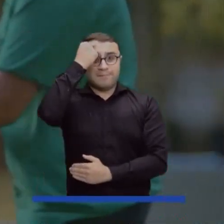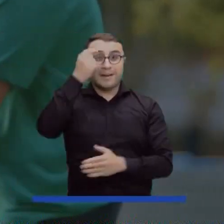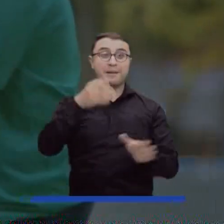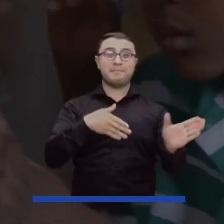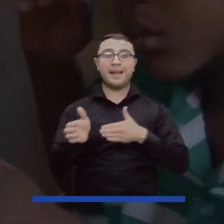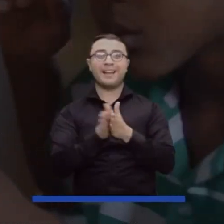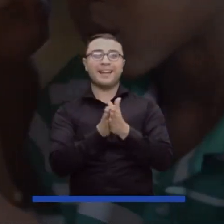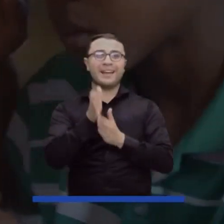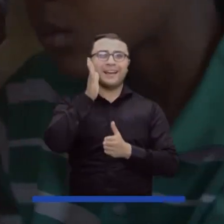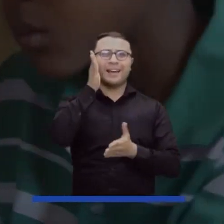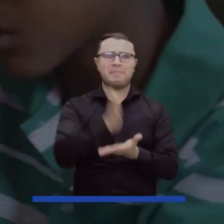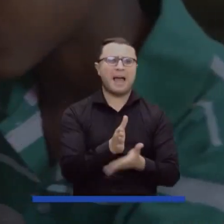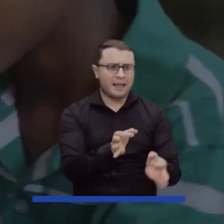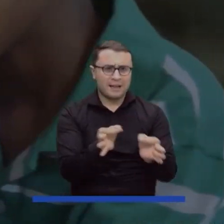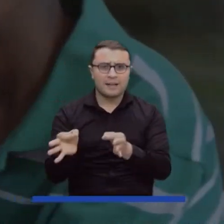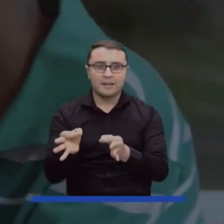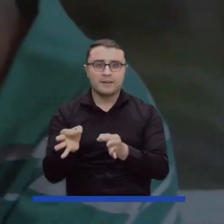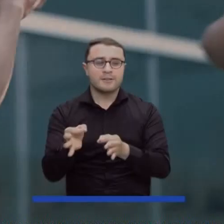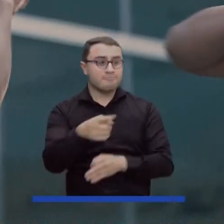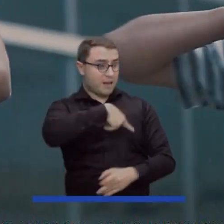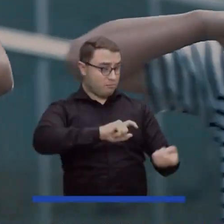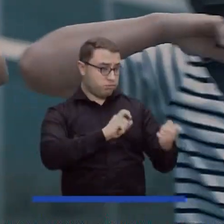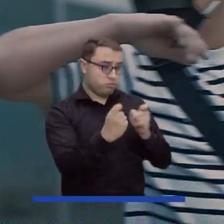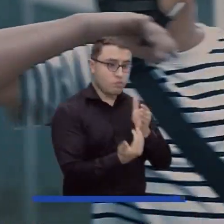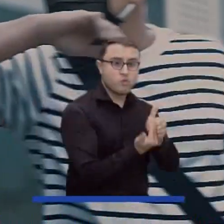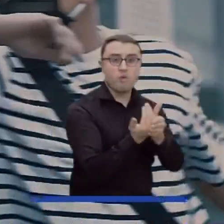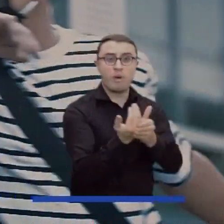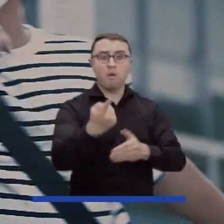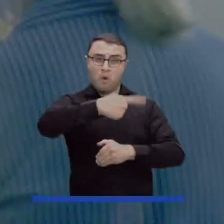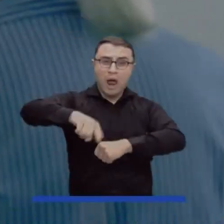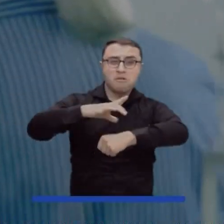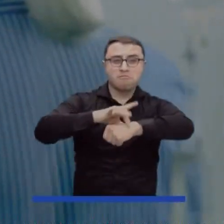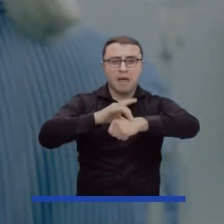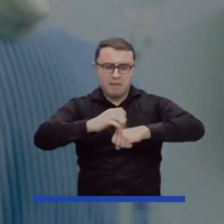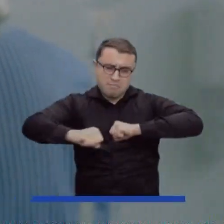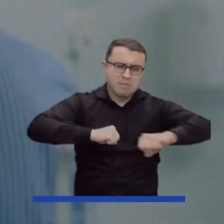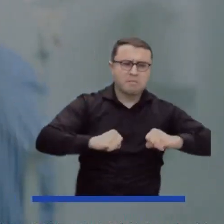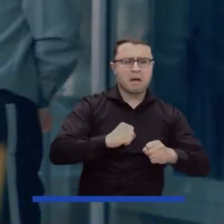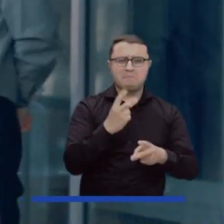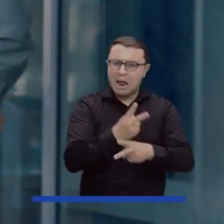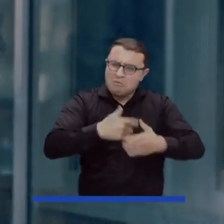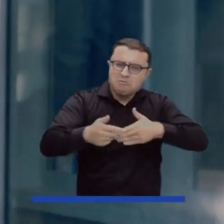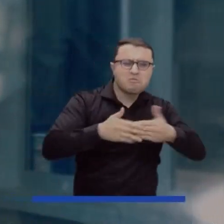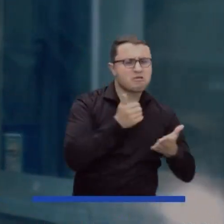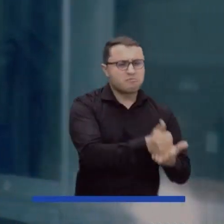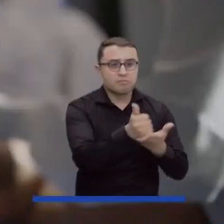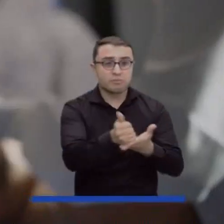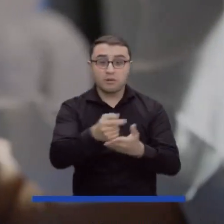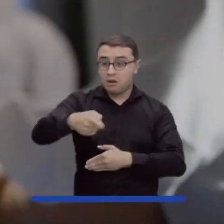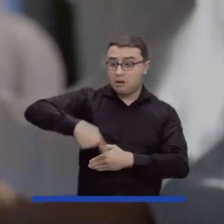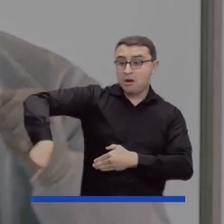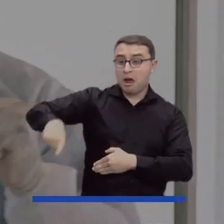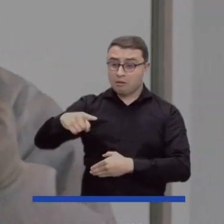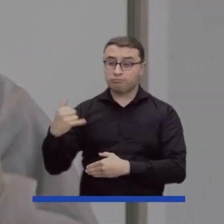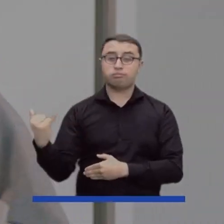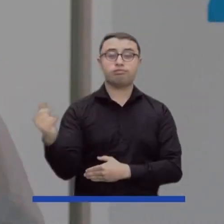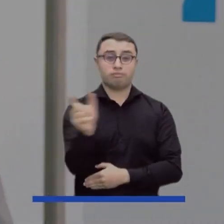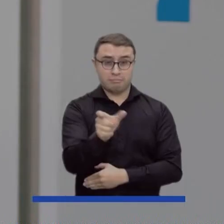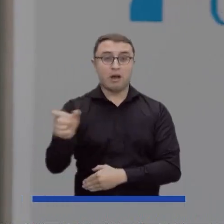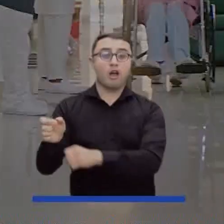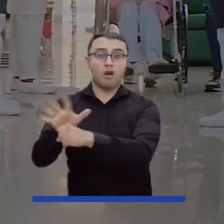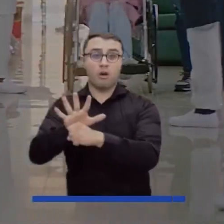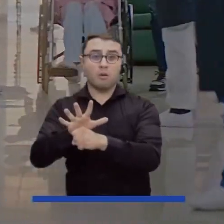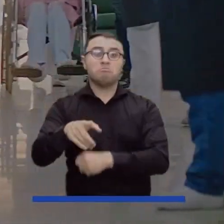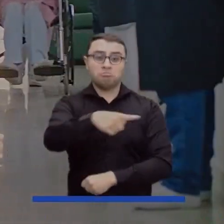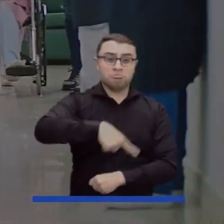cuidado, por todo lo aplazado y todo lo reinventado, por los que se arriesgan por cuidarnos, por los que siguen dando